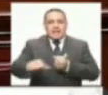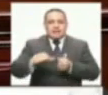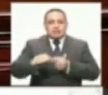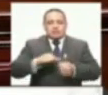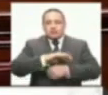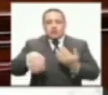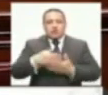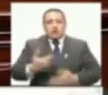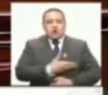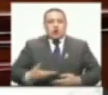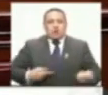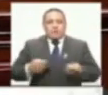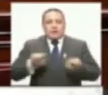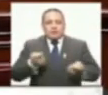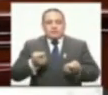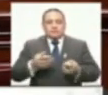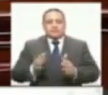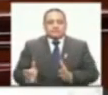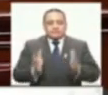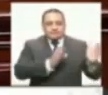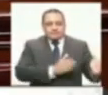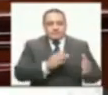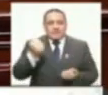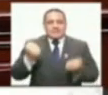público. Transportes y comunicaciones.